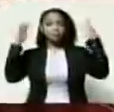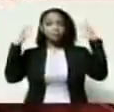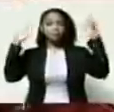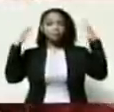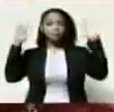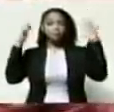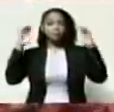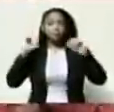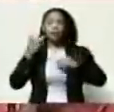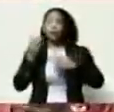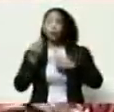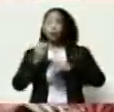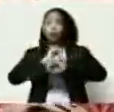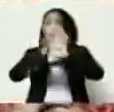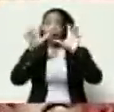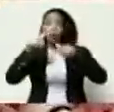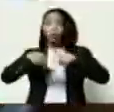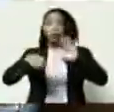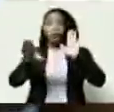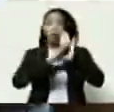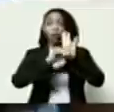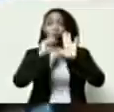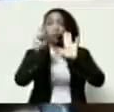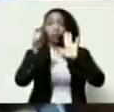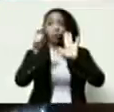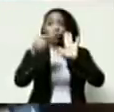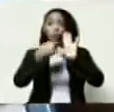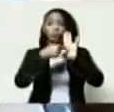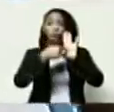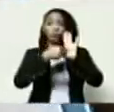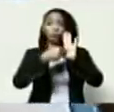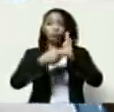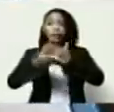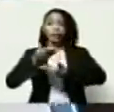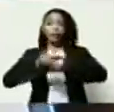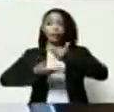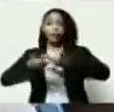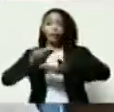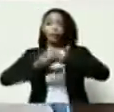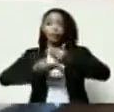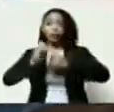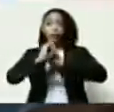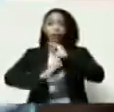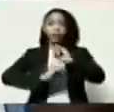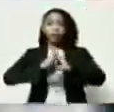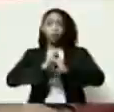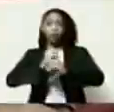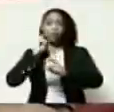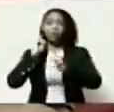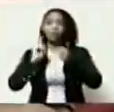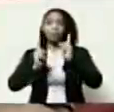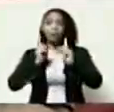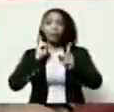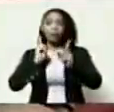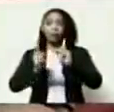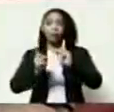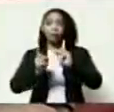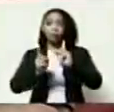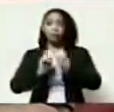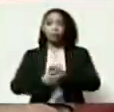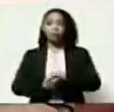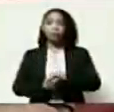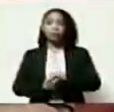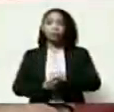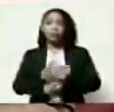está muy claro aquí en la Constitución que las relaciones internacionales dependen